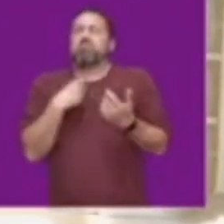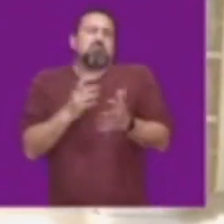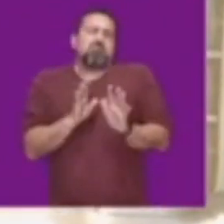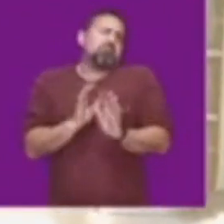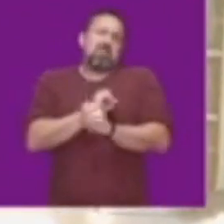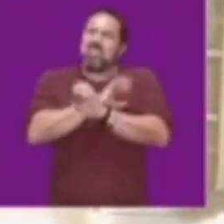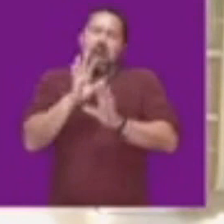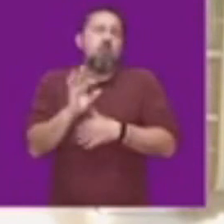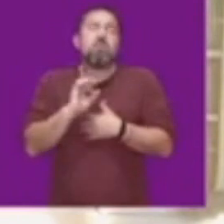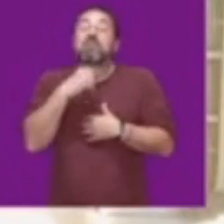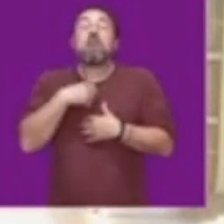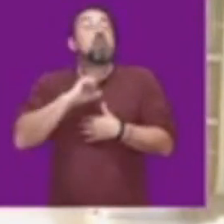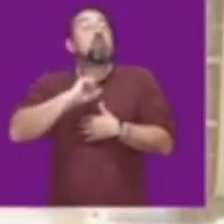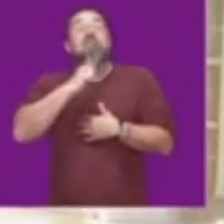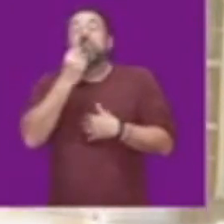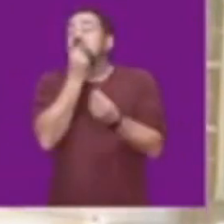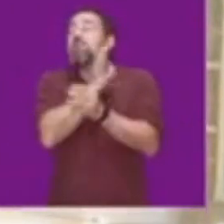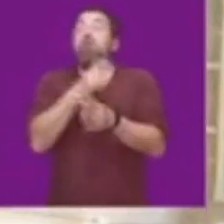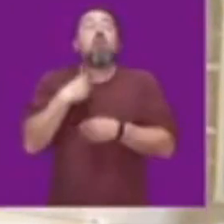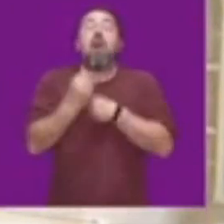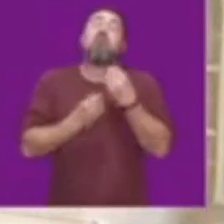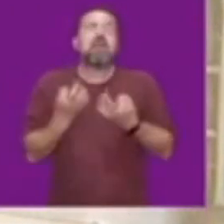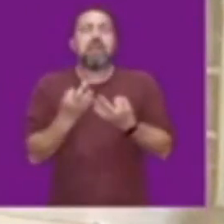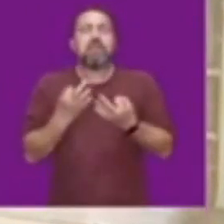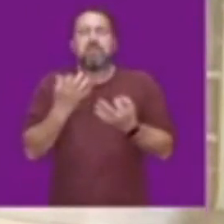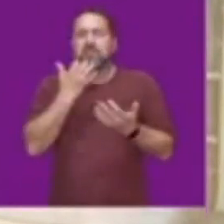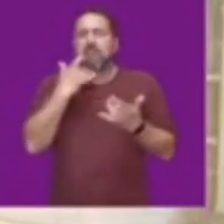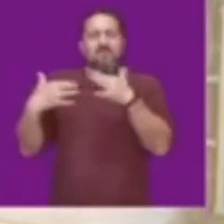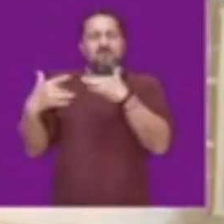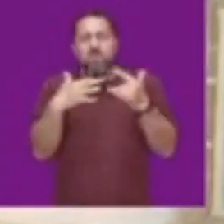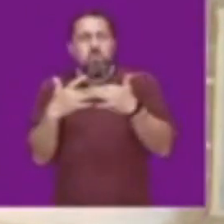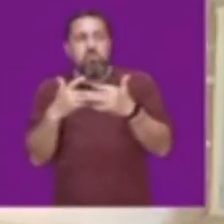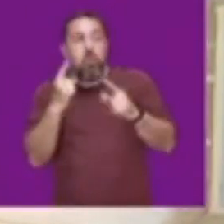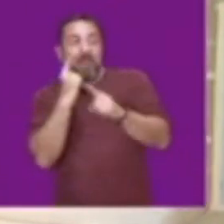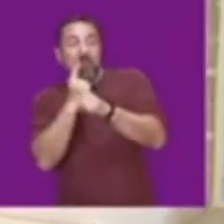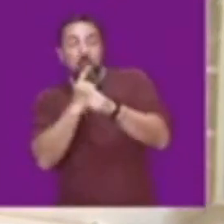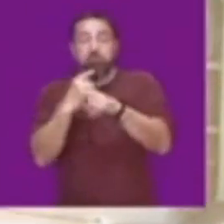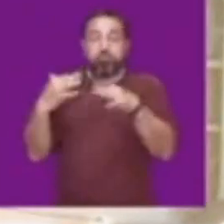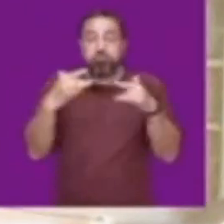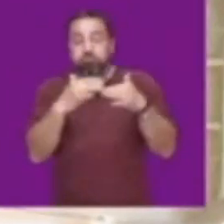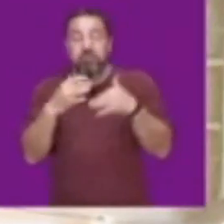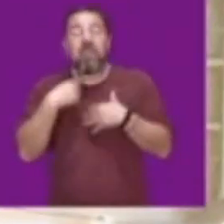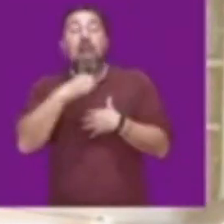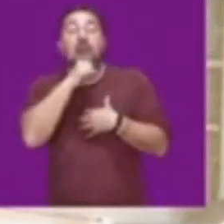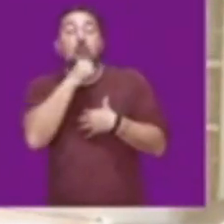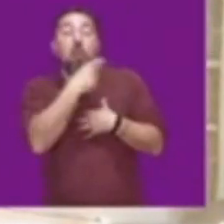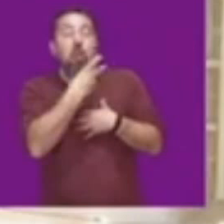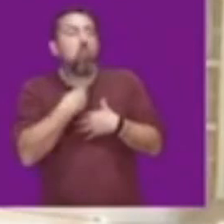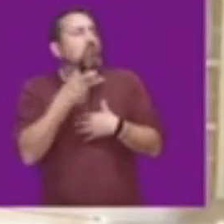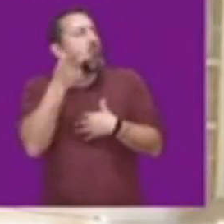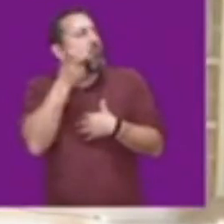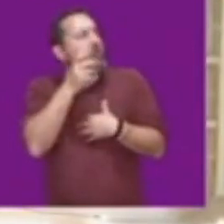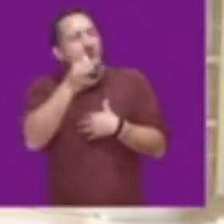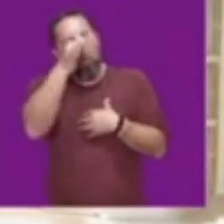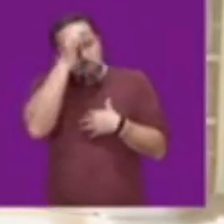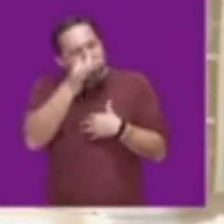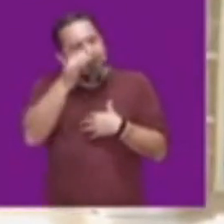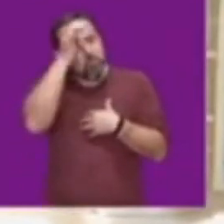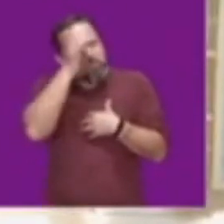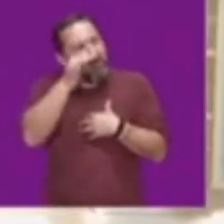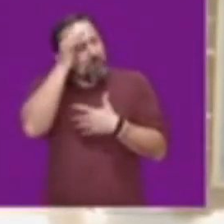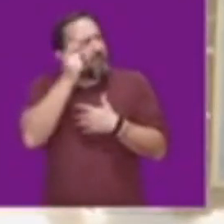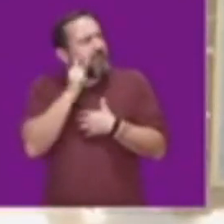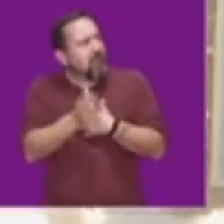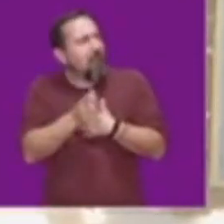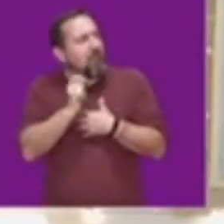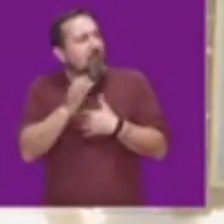Pero con diferencia, lo que mejor se me da es imaginar los partidos de fútbol que escuchamos el abuelo y yo todos los domingos por